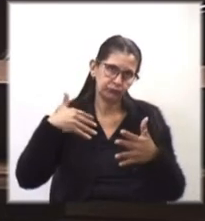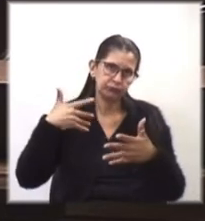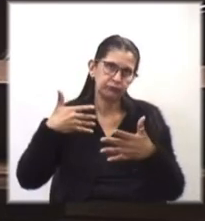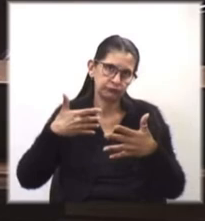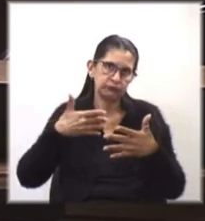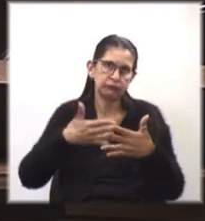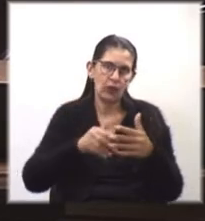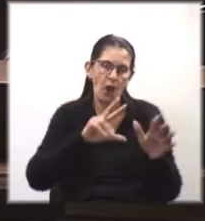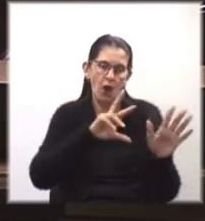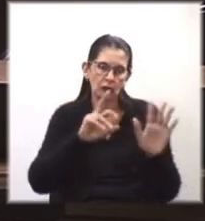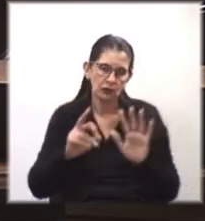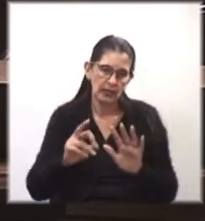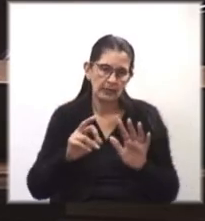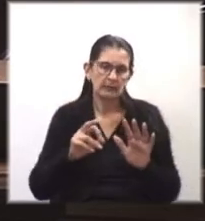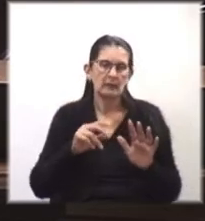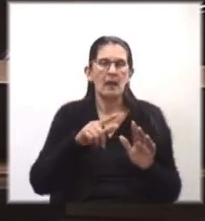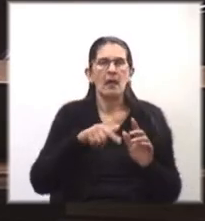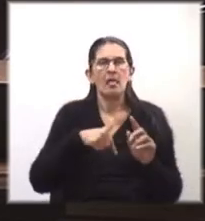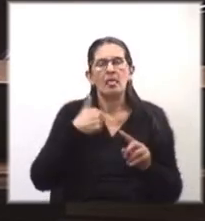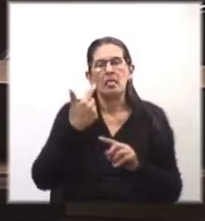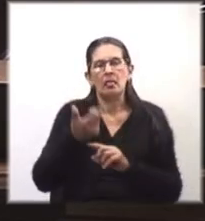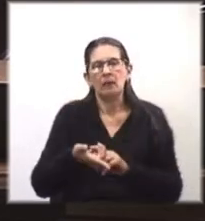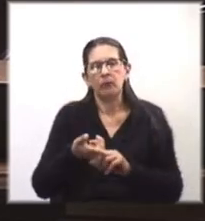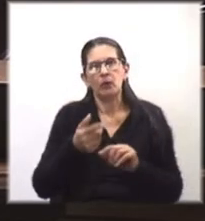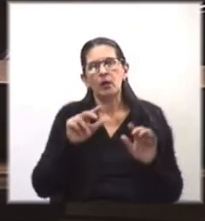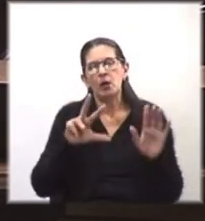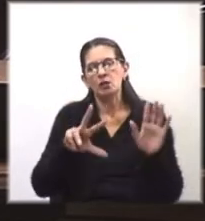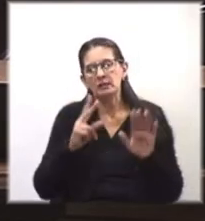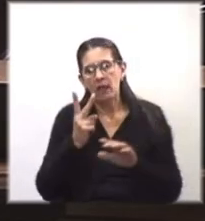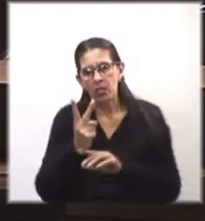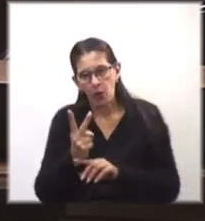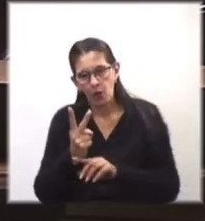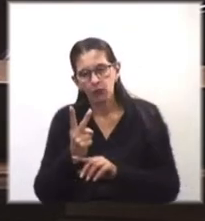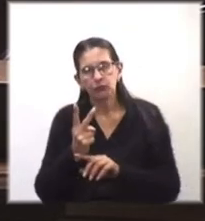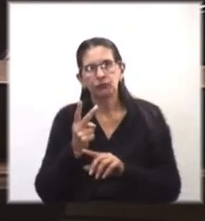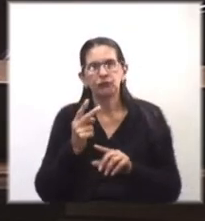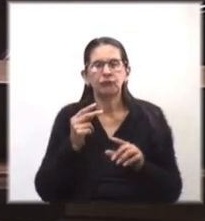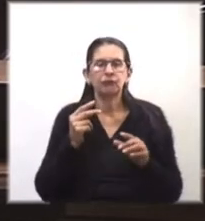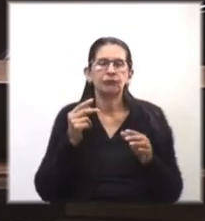el plebiscito del 80, las internas del 82,